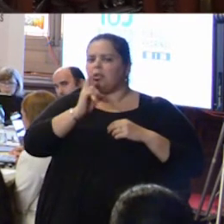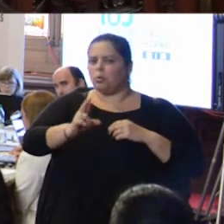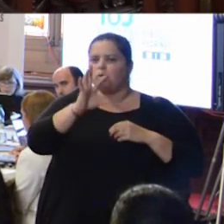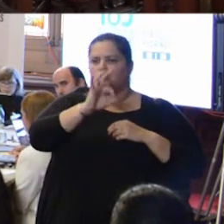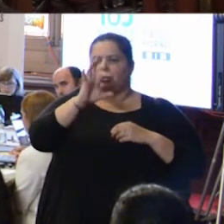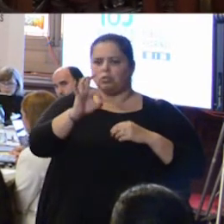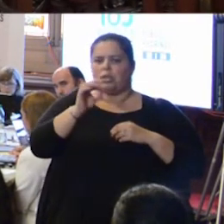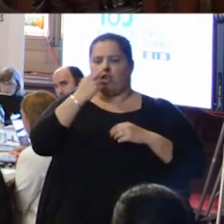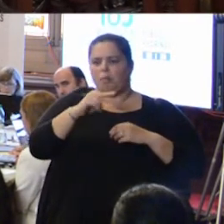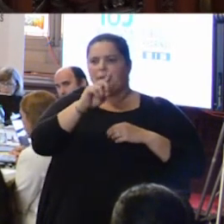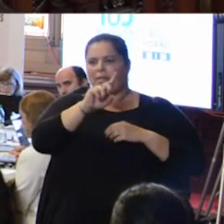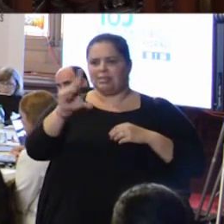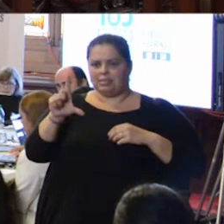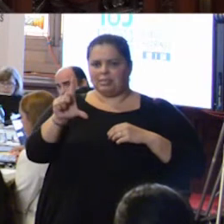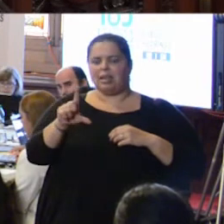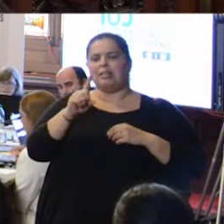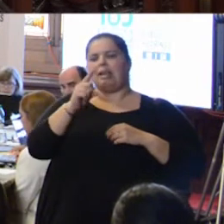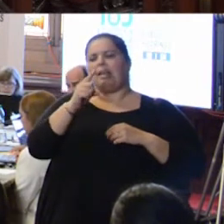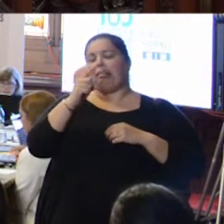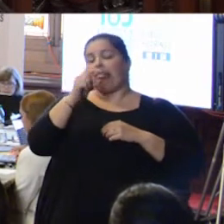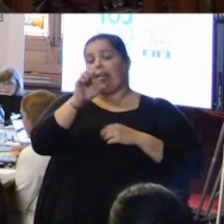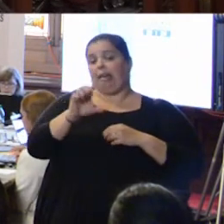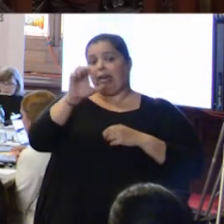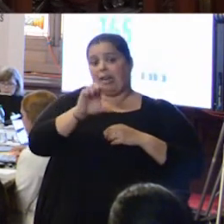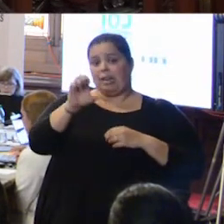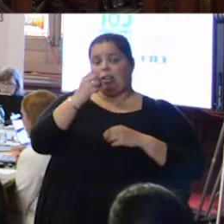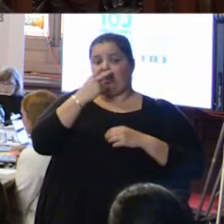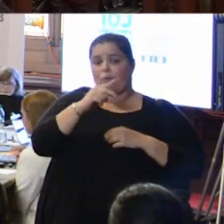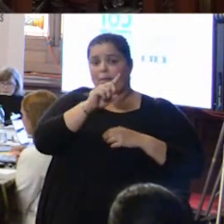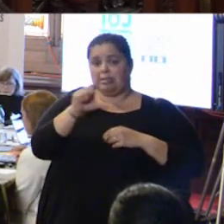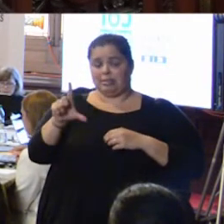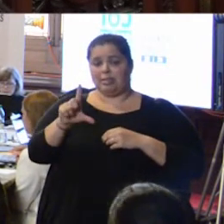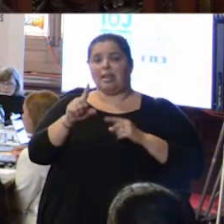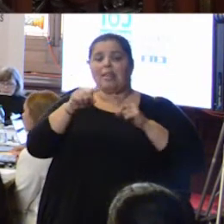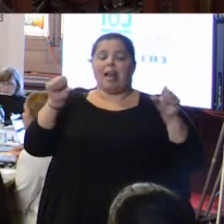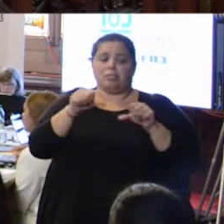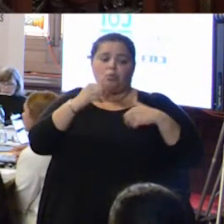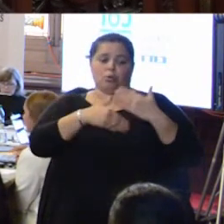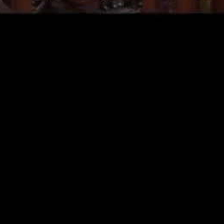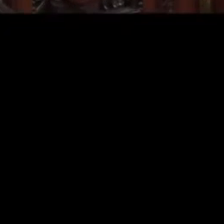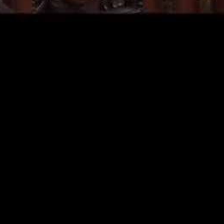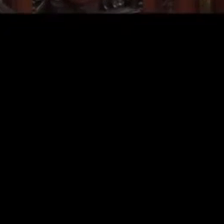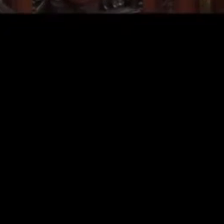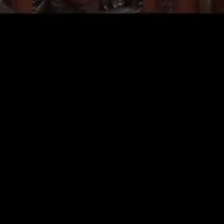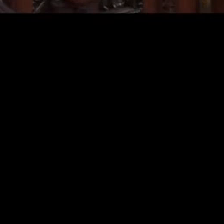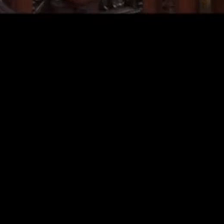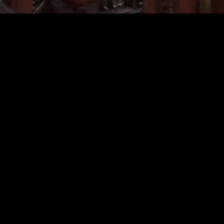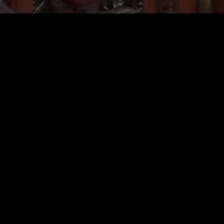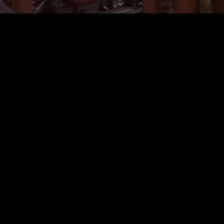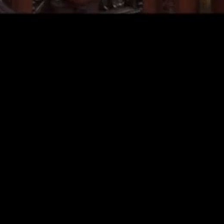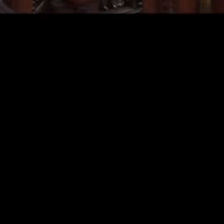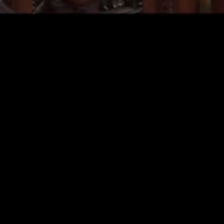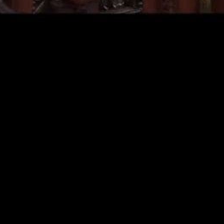00-2017, del 20 de enero del 2017, han avanzado procesos administrativos sancionatorios por tala e inicio de